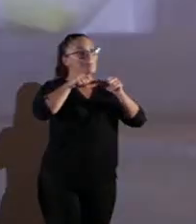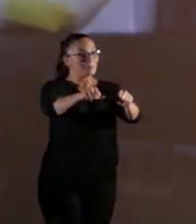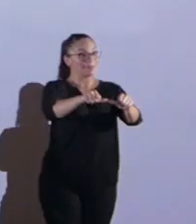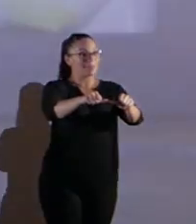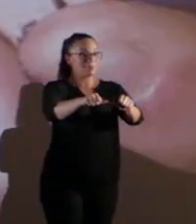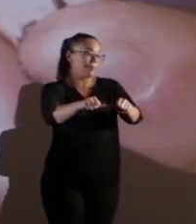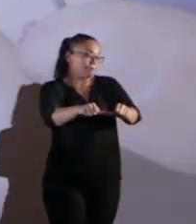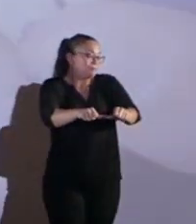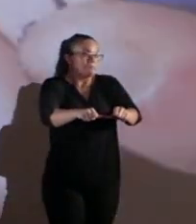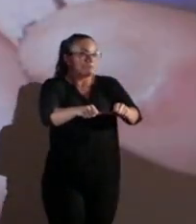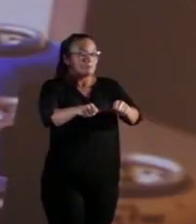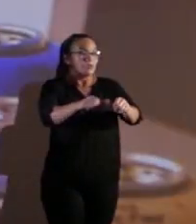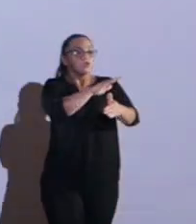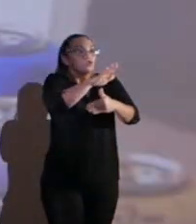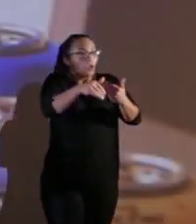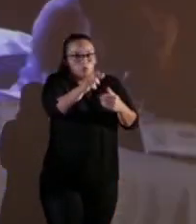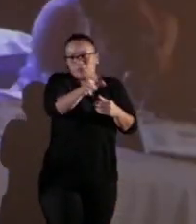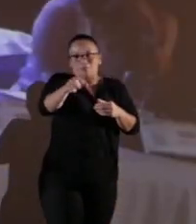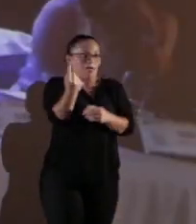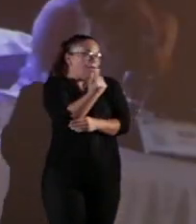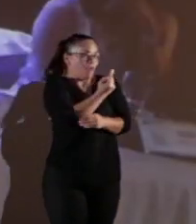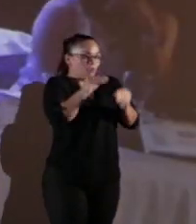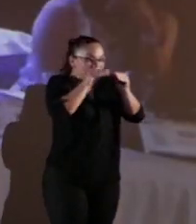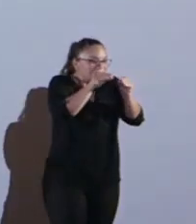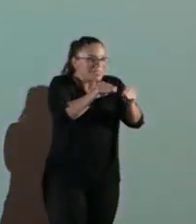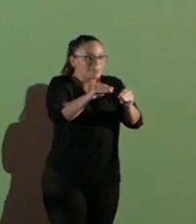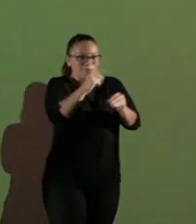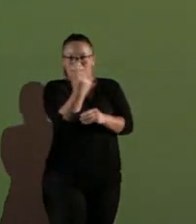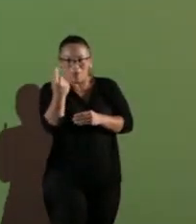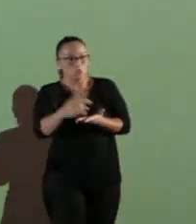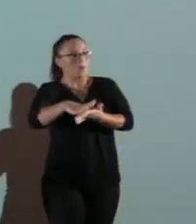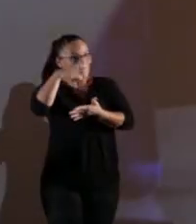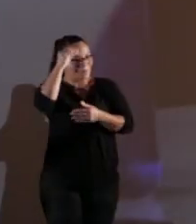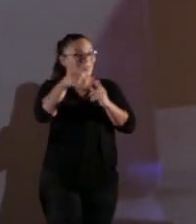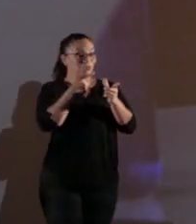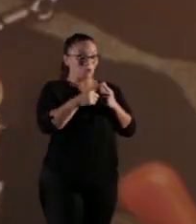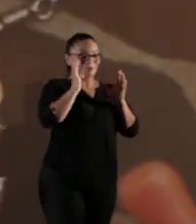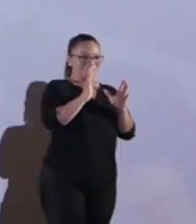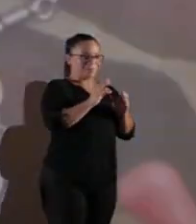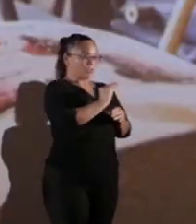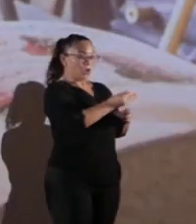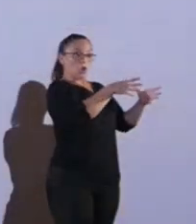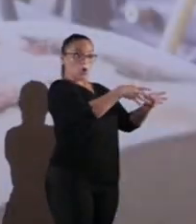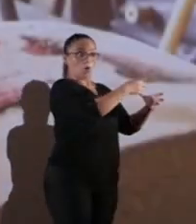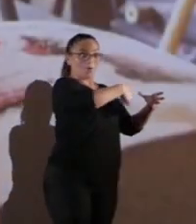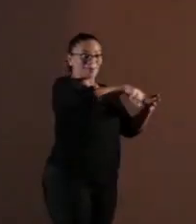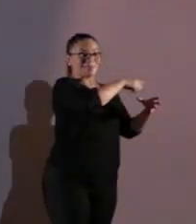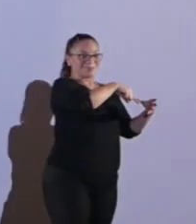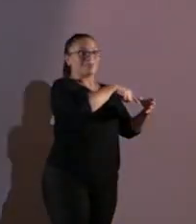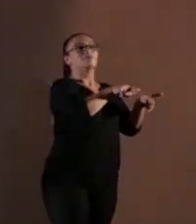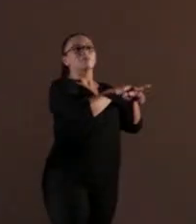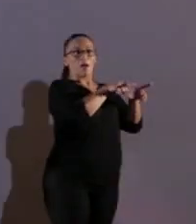que todos somos todos enseñamos y todos aprendemos resulta que los chicos y las chicas también las sencillas han